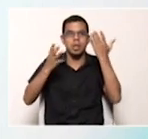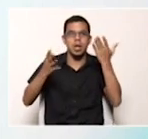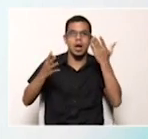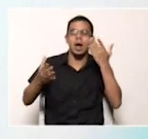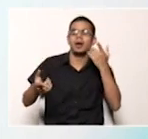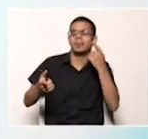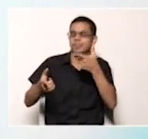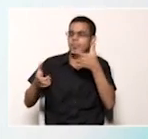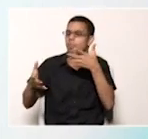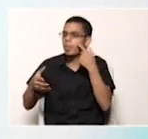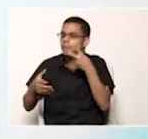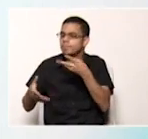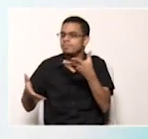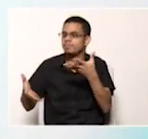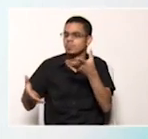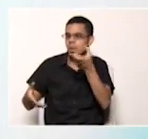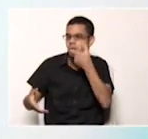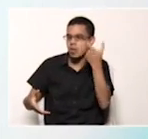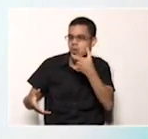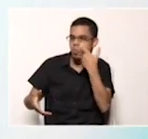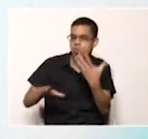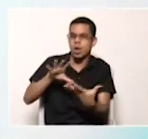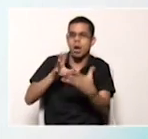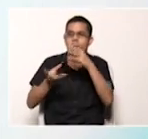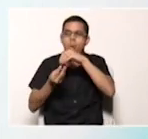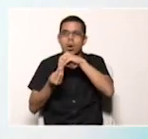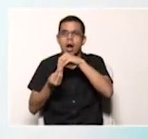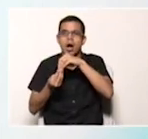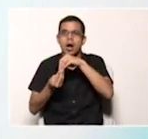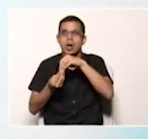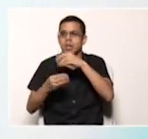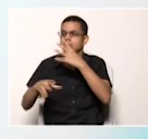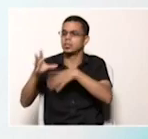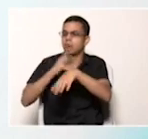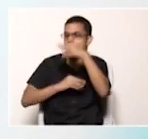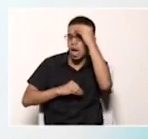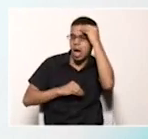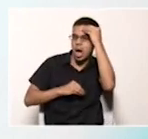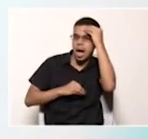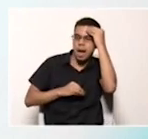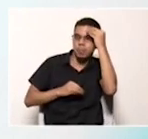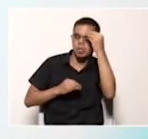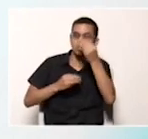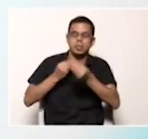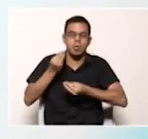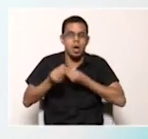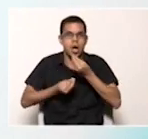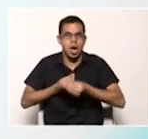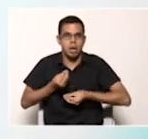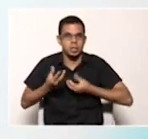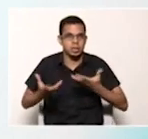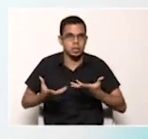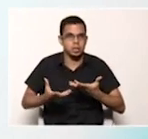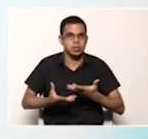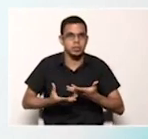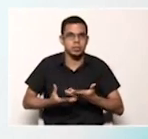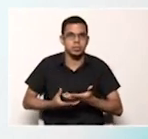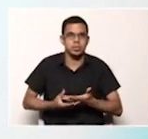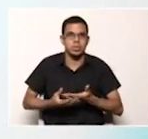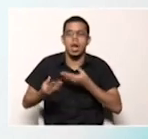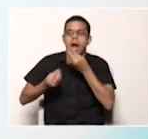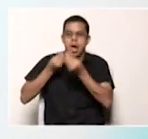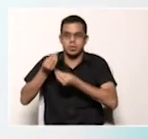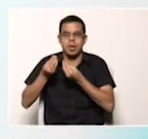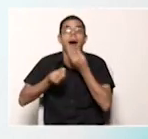frente a sus circunstancias, adaptándose y aprendiendo a hacer. Hacer, haciendo,